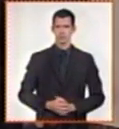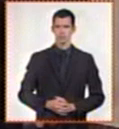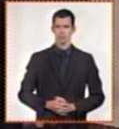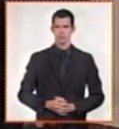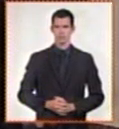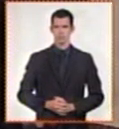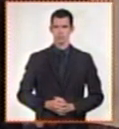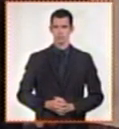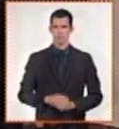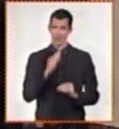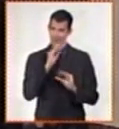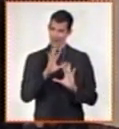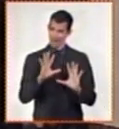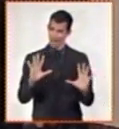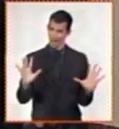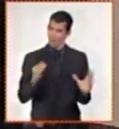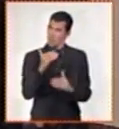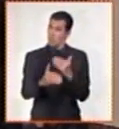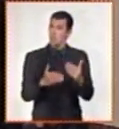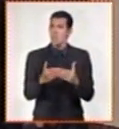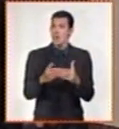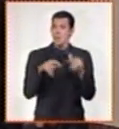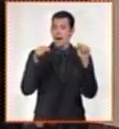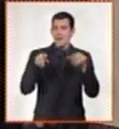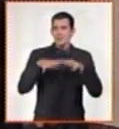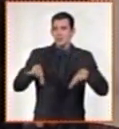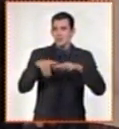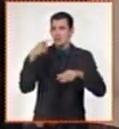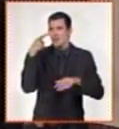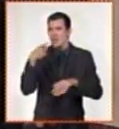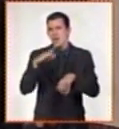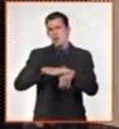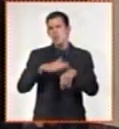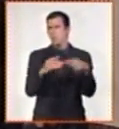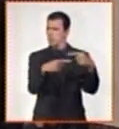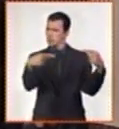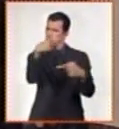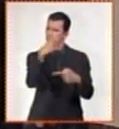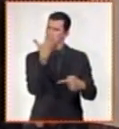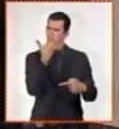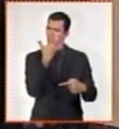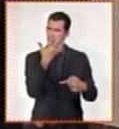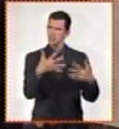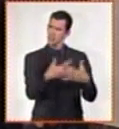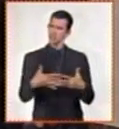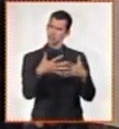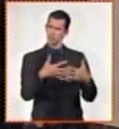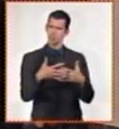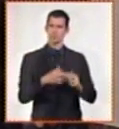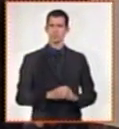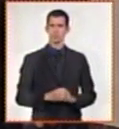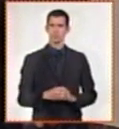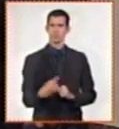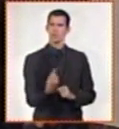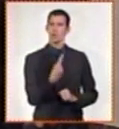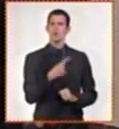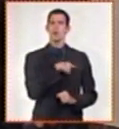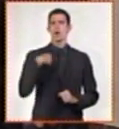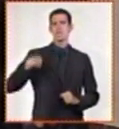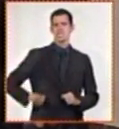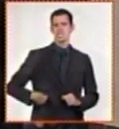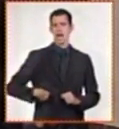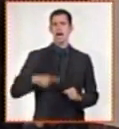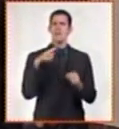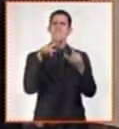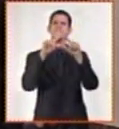situación recae enteramente en la parte estadounidense. Decimos en China, la caña no puede ser igual de dulce en ambos